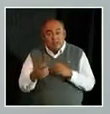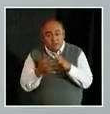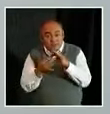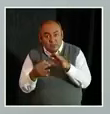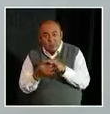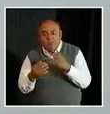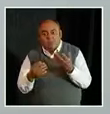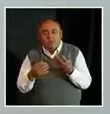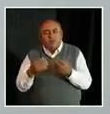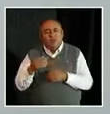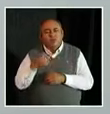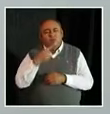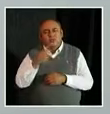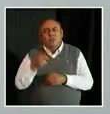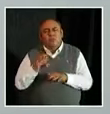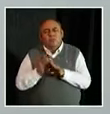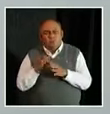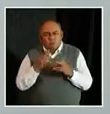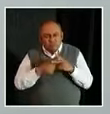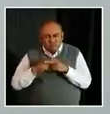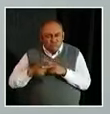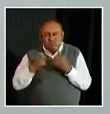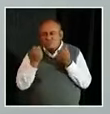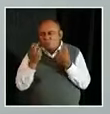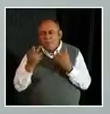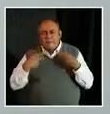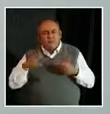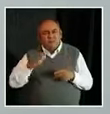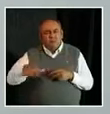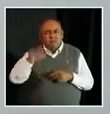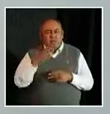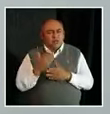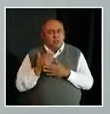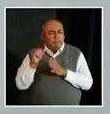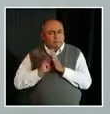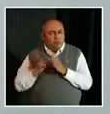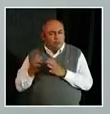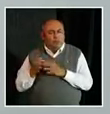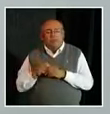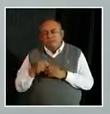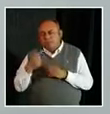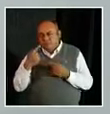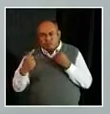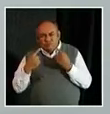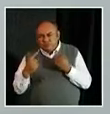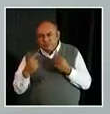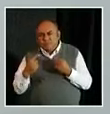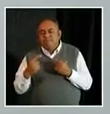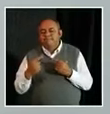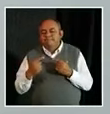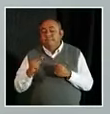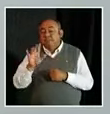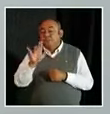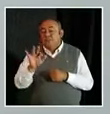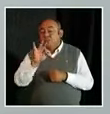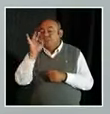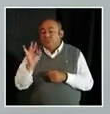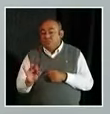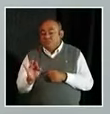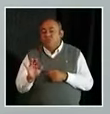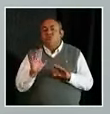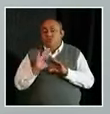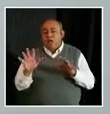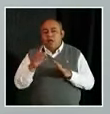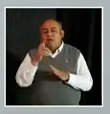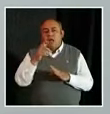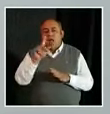la estadística que sacamos aproximadamente en el mes de octubre es que un 50% de la población había reducido su